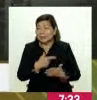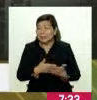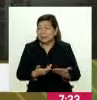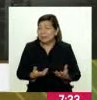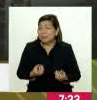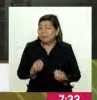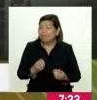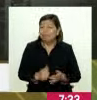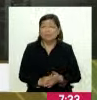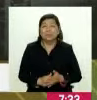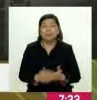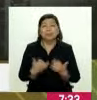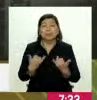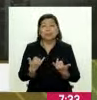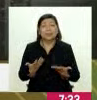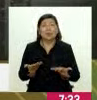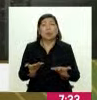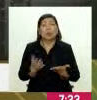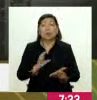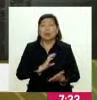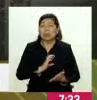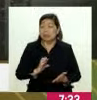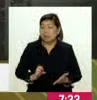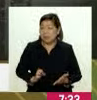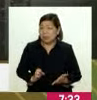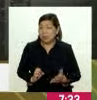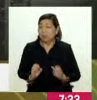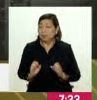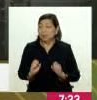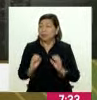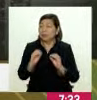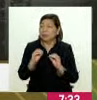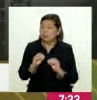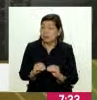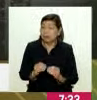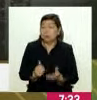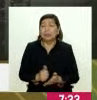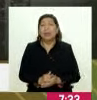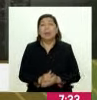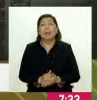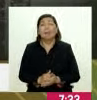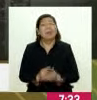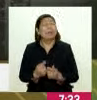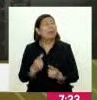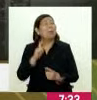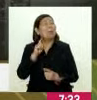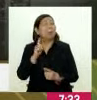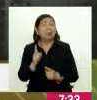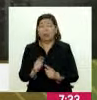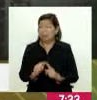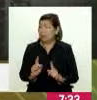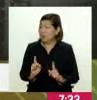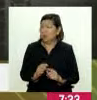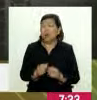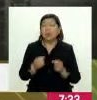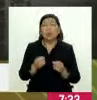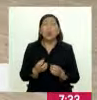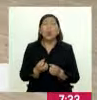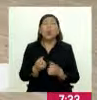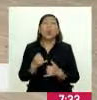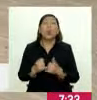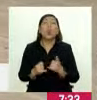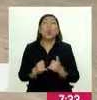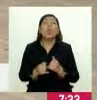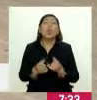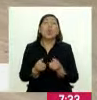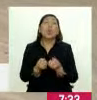como Estado, como sociedad, debemos pues que no ser indiferentes ante esa situación. La cifra oficial, la última,